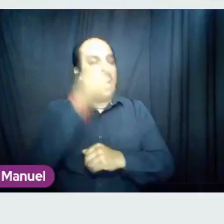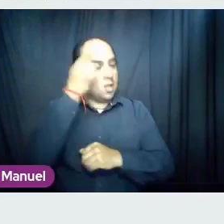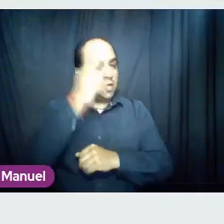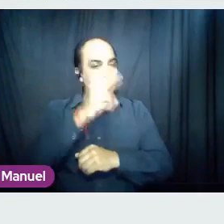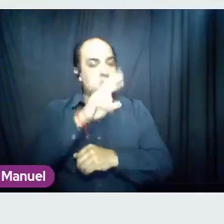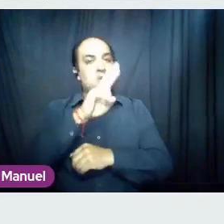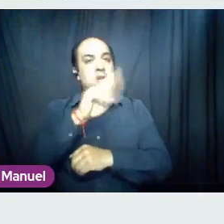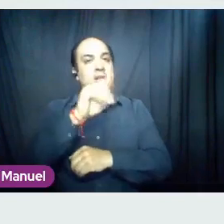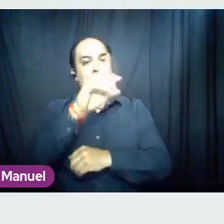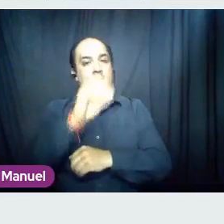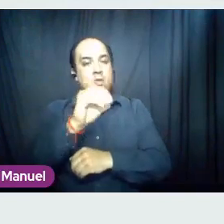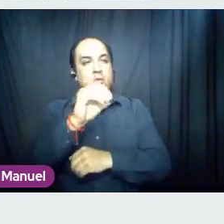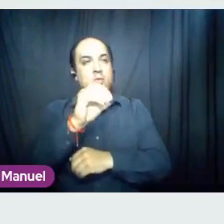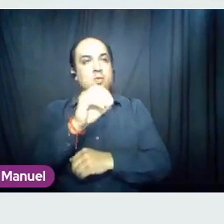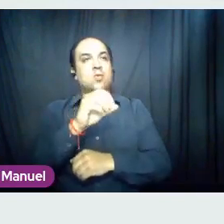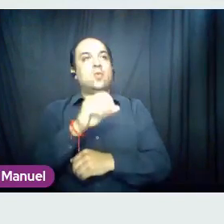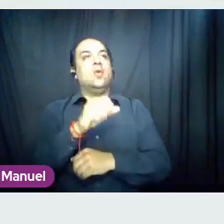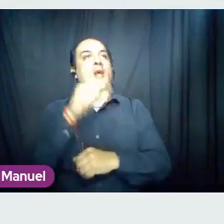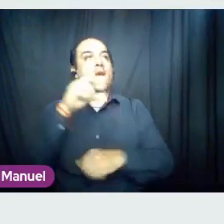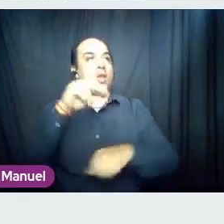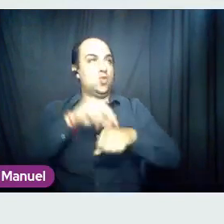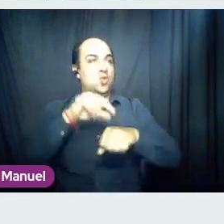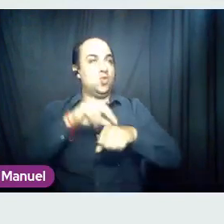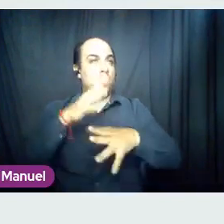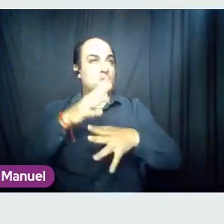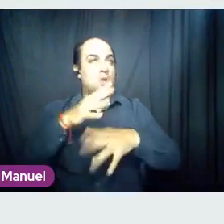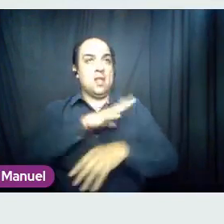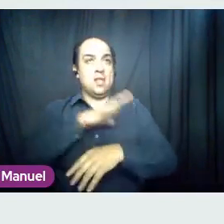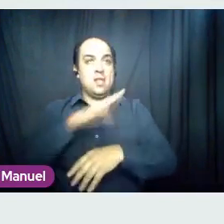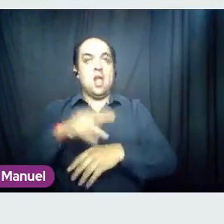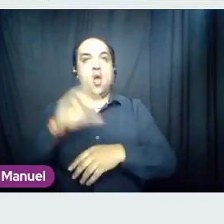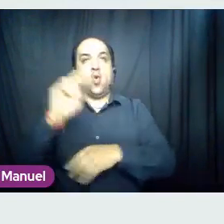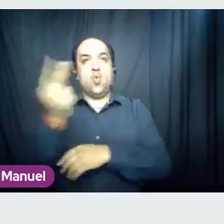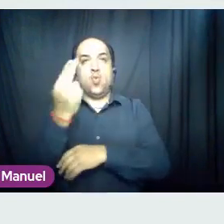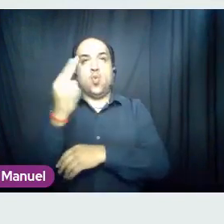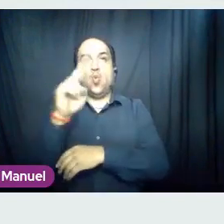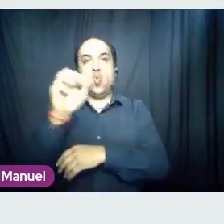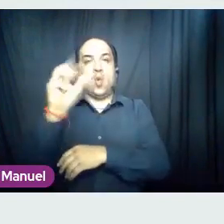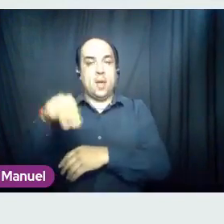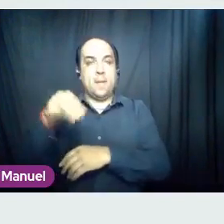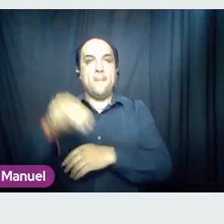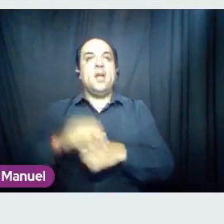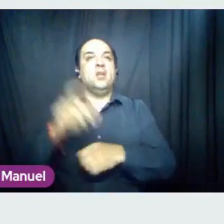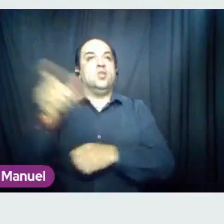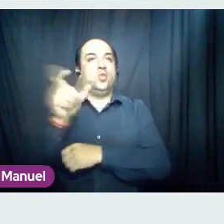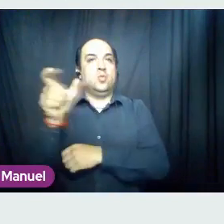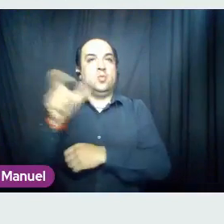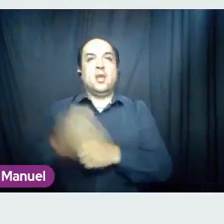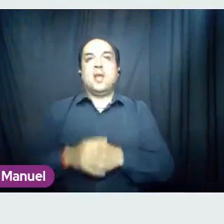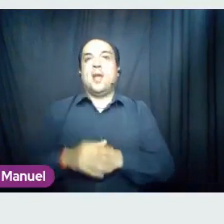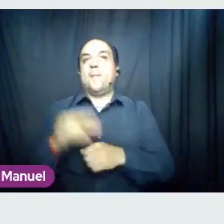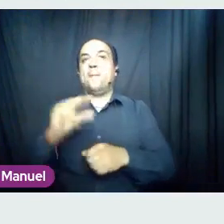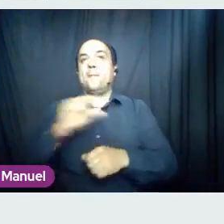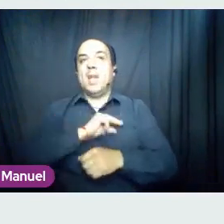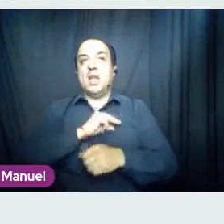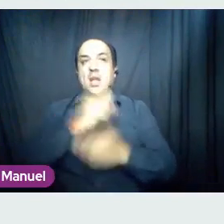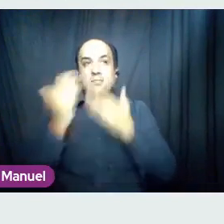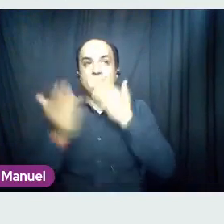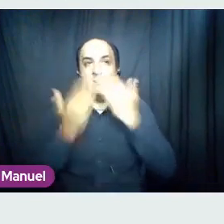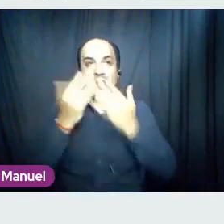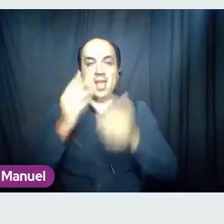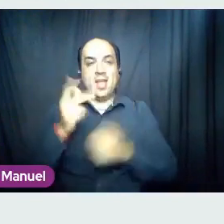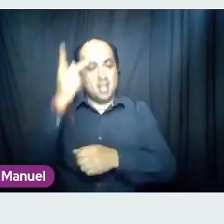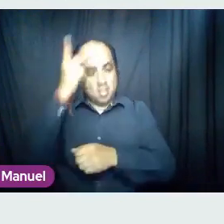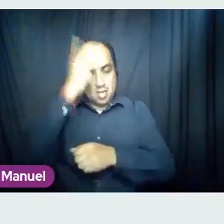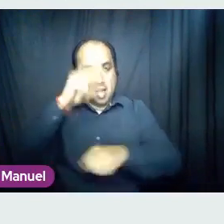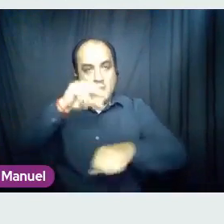es médico general por la UAM Xochimilco, egresado de la especialidad en psiquiatría del Instituto Nacional de Neurología